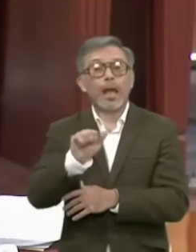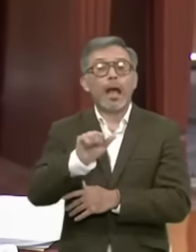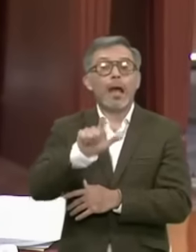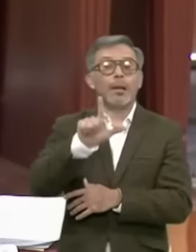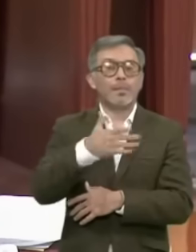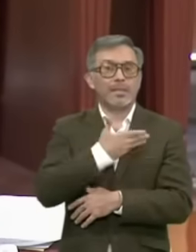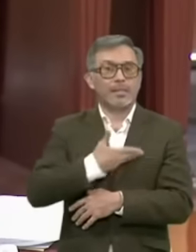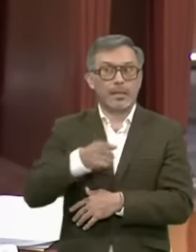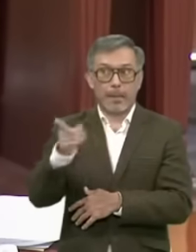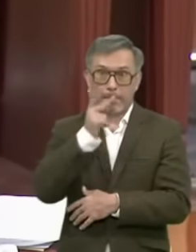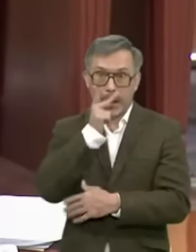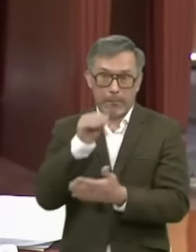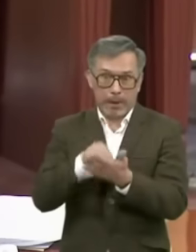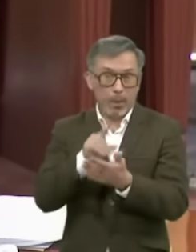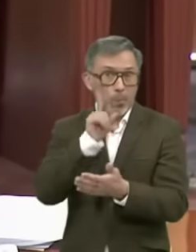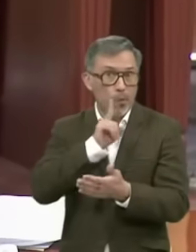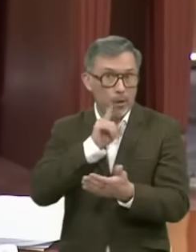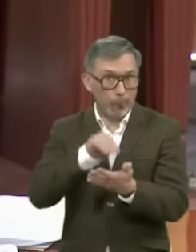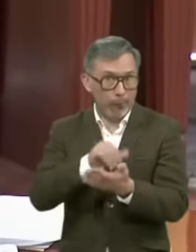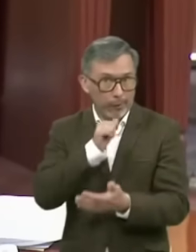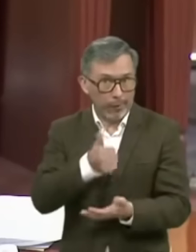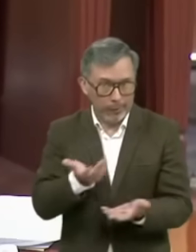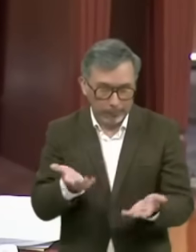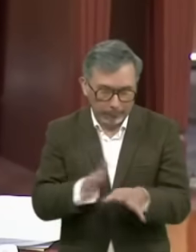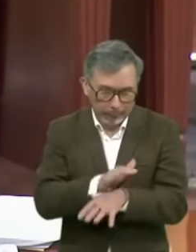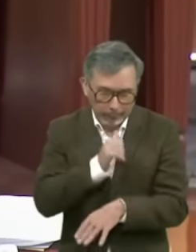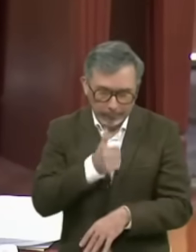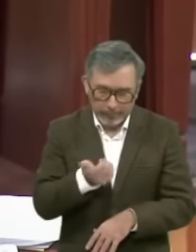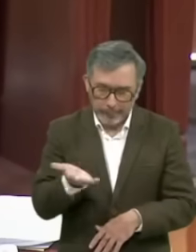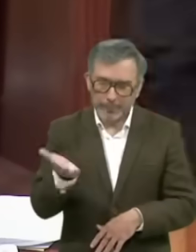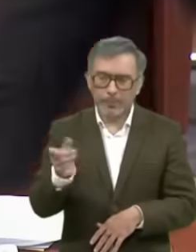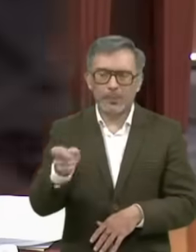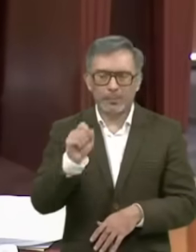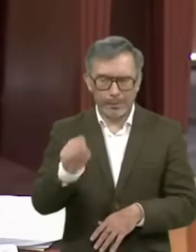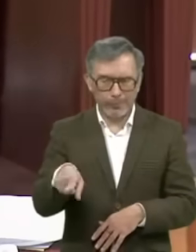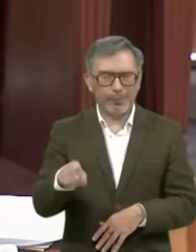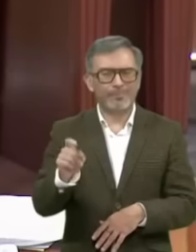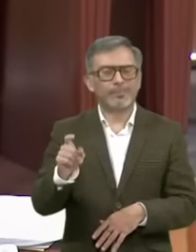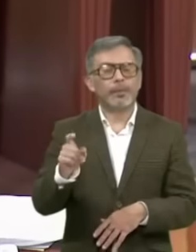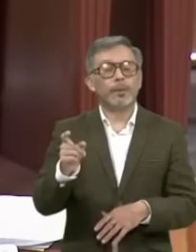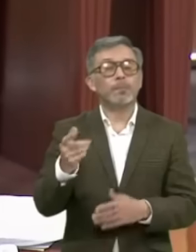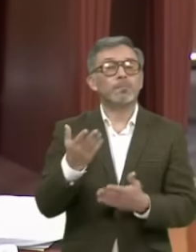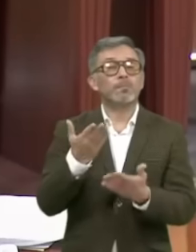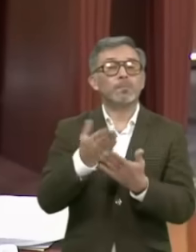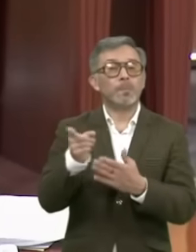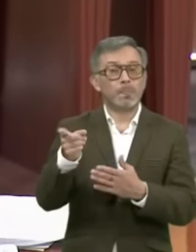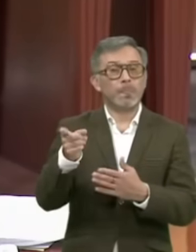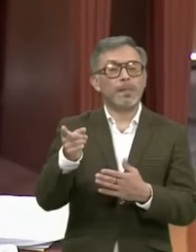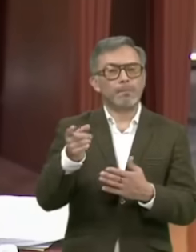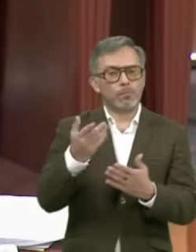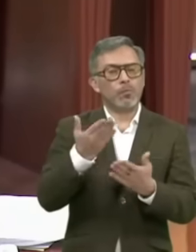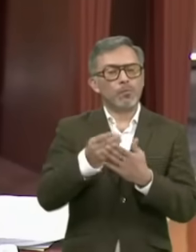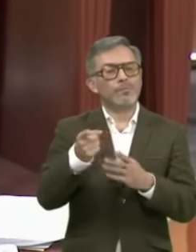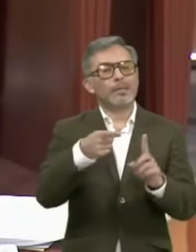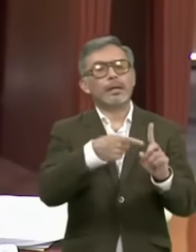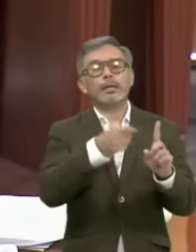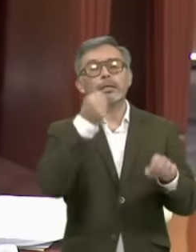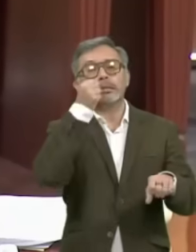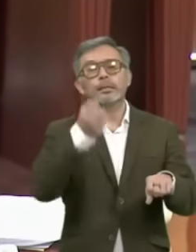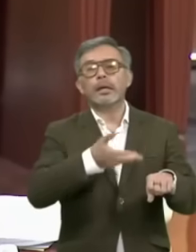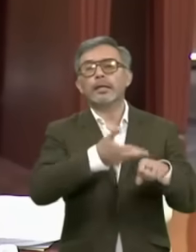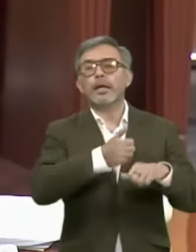cambiaron, proponer del Consejo General las atribuciones siguientes: proponer al Consejo General el nombramiento del secretario